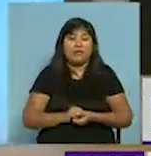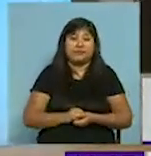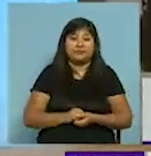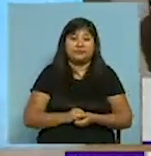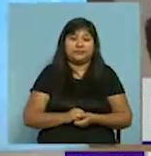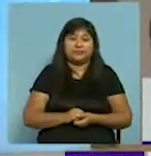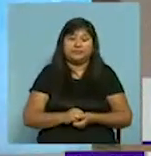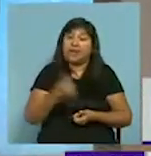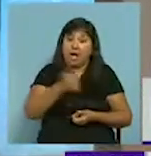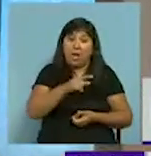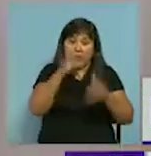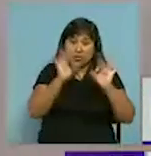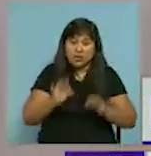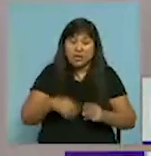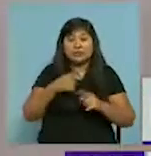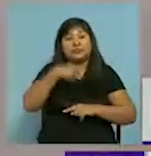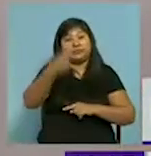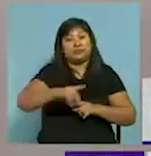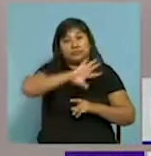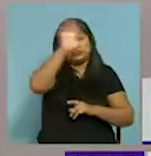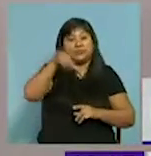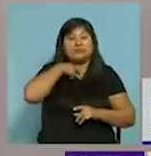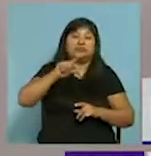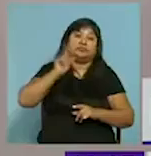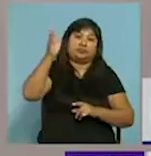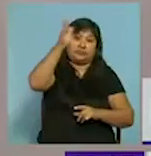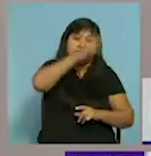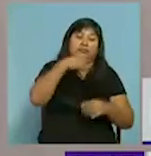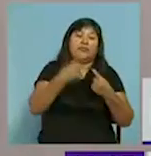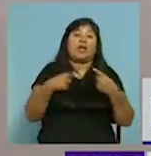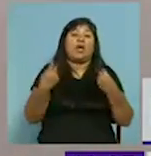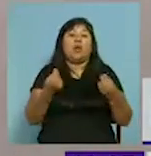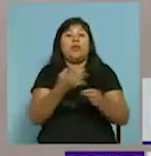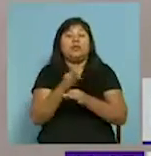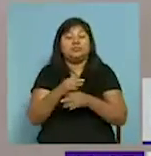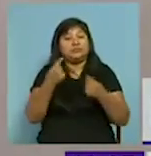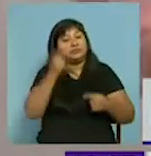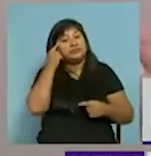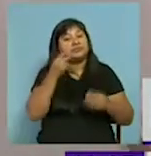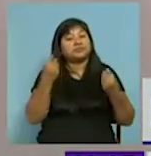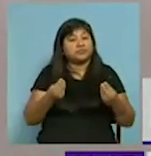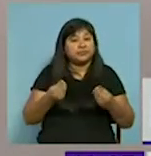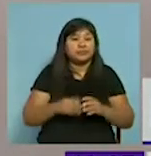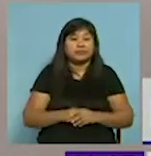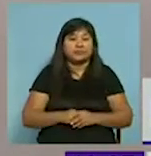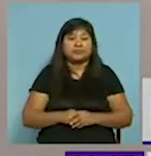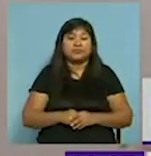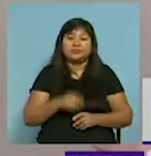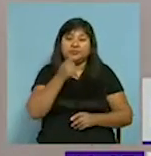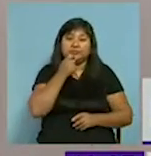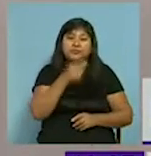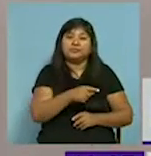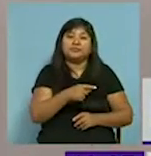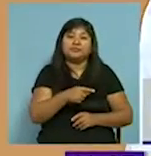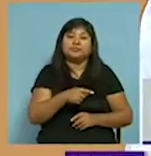capital digo pero hay un proyecto para trabajar también con la gente del interior de la provincia tiene pensado si es que le ofrecen dirigir a algún equipo